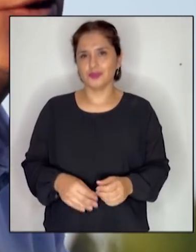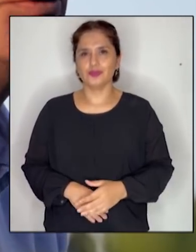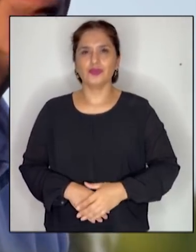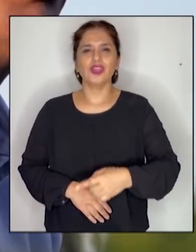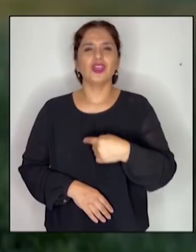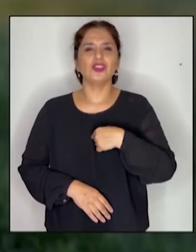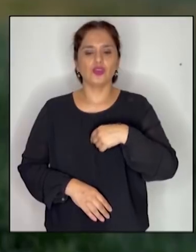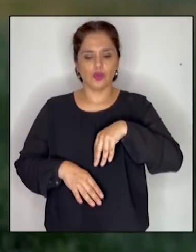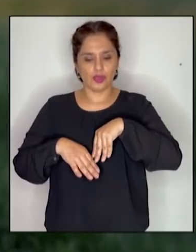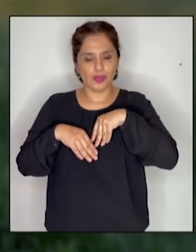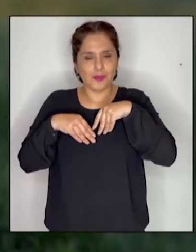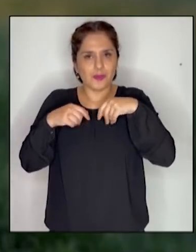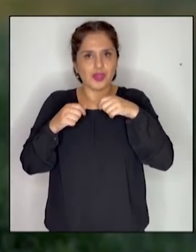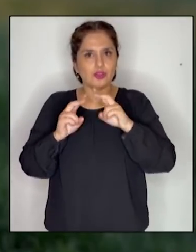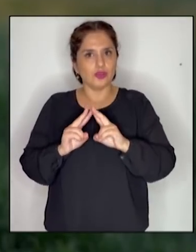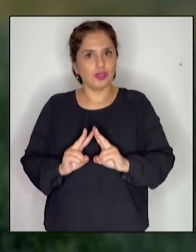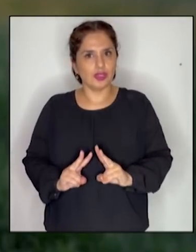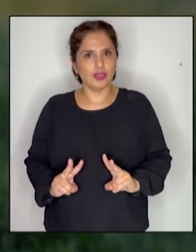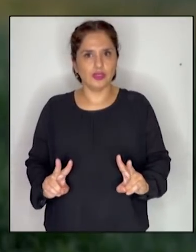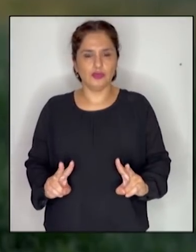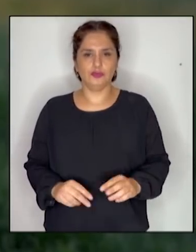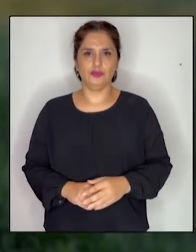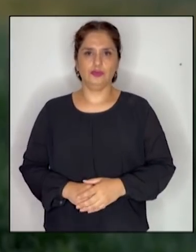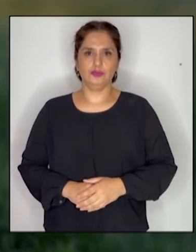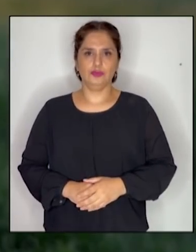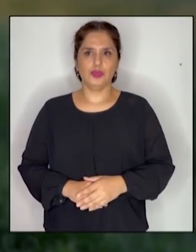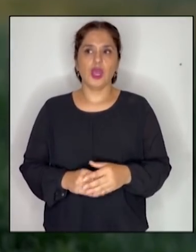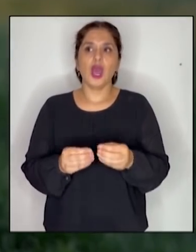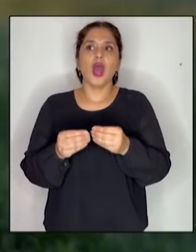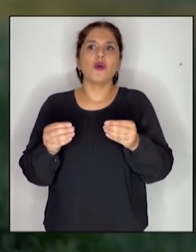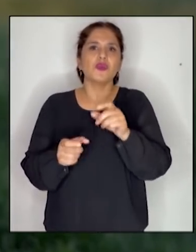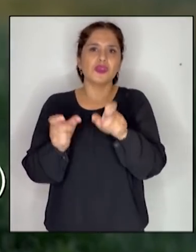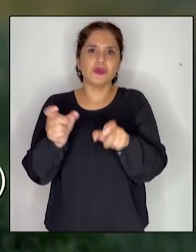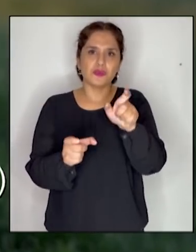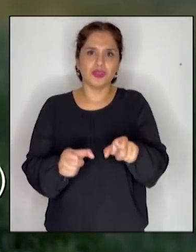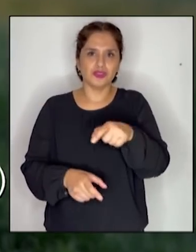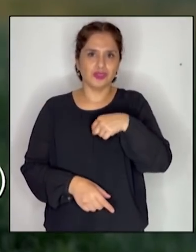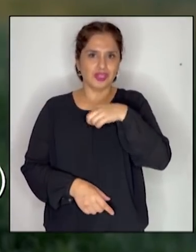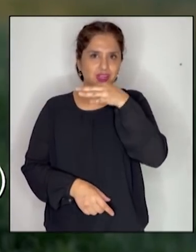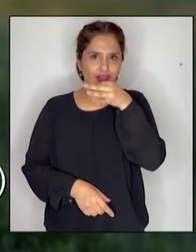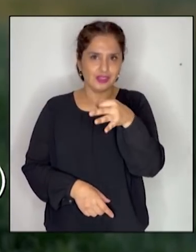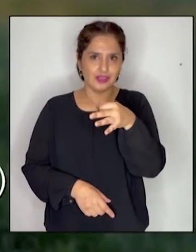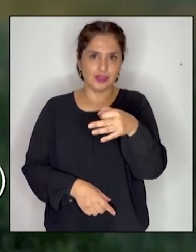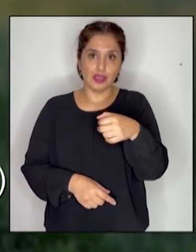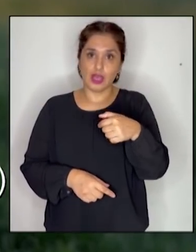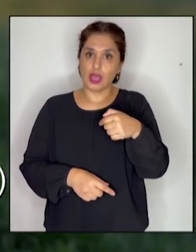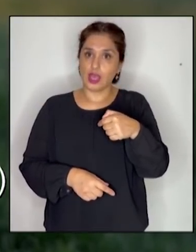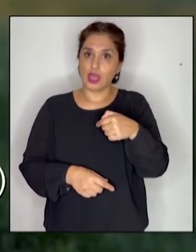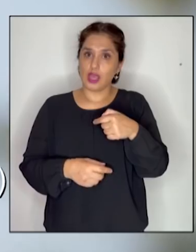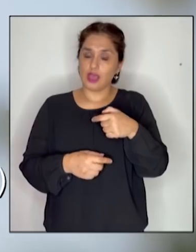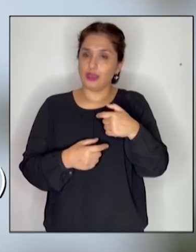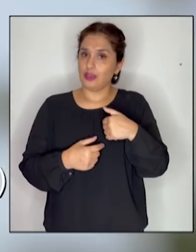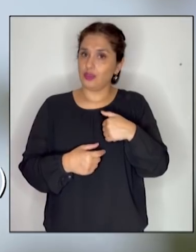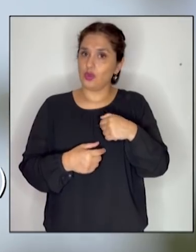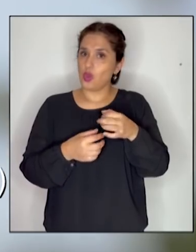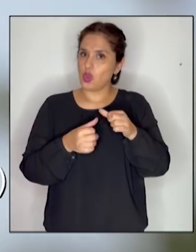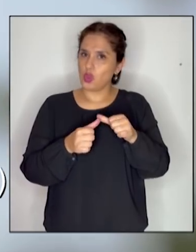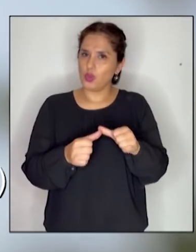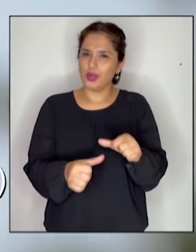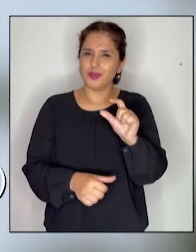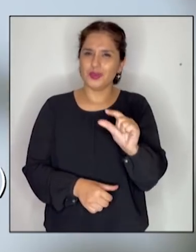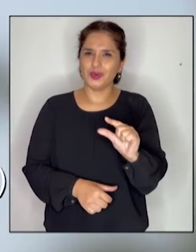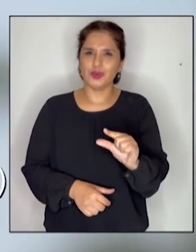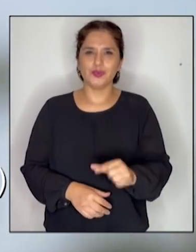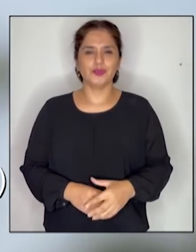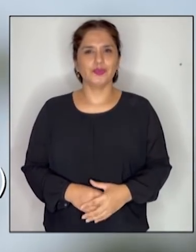tener respecto de uno. Que yo soy tranquilo de espíritu. ¿Ah? Entonces, a muchos les dije, esto es, no puedo decirlo, pero